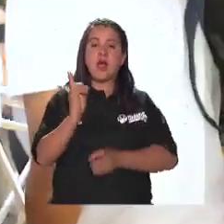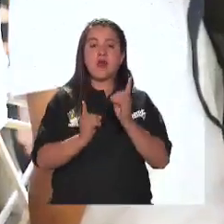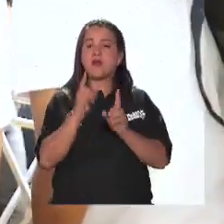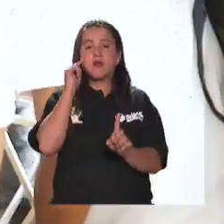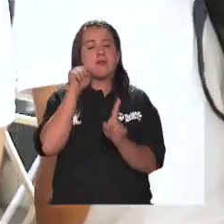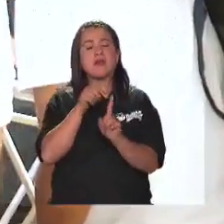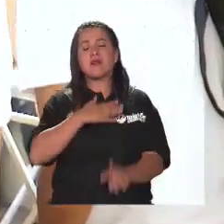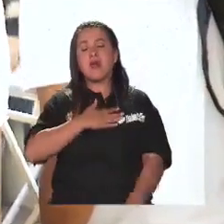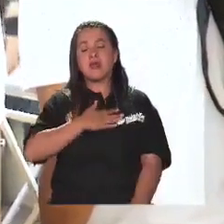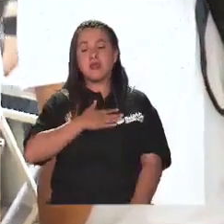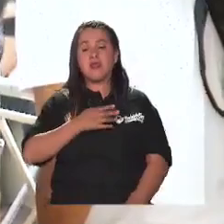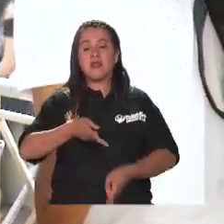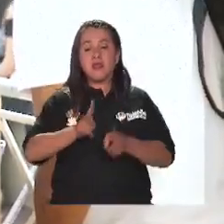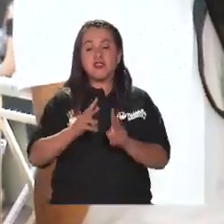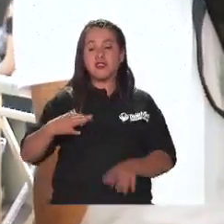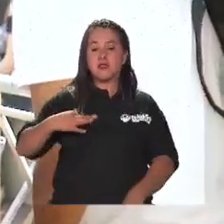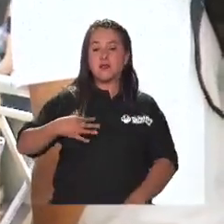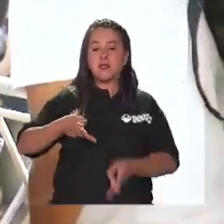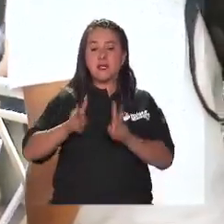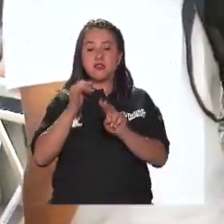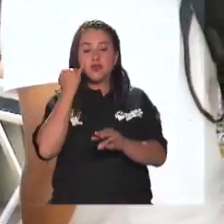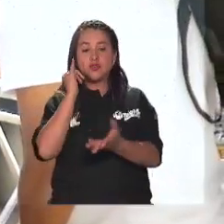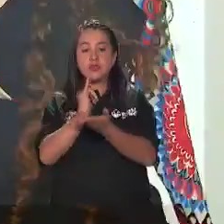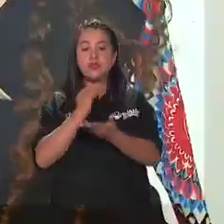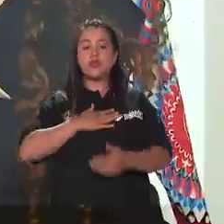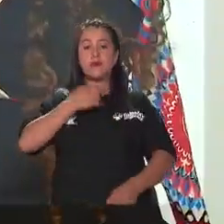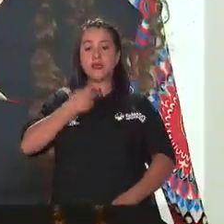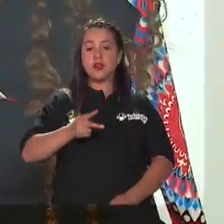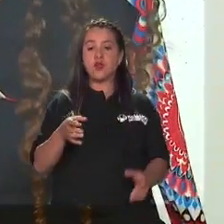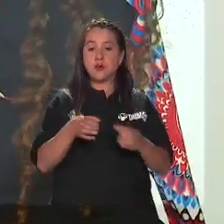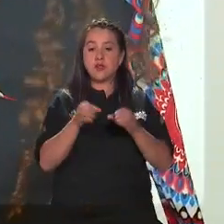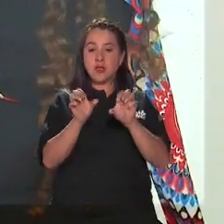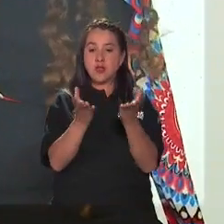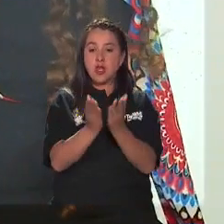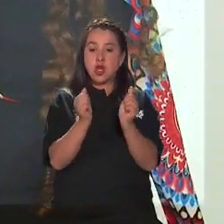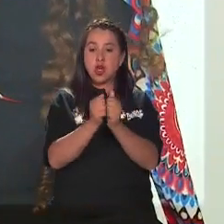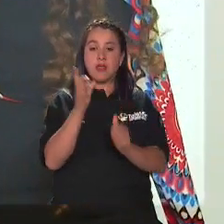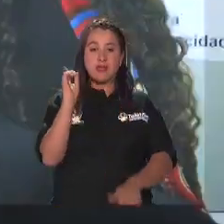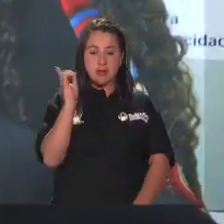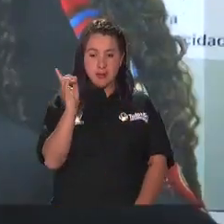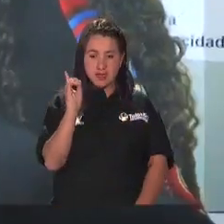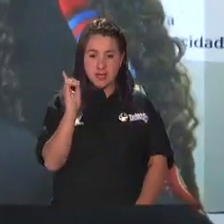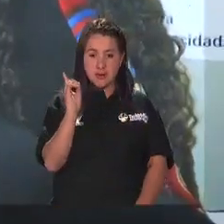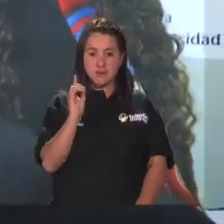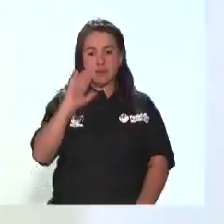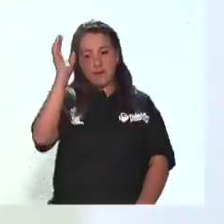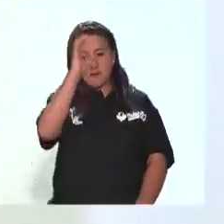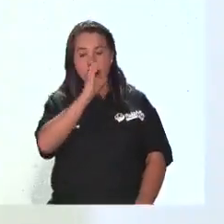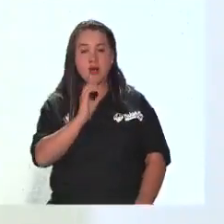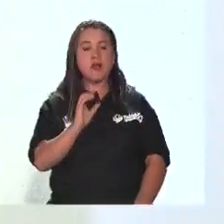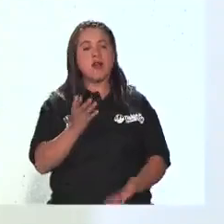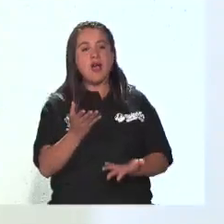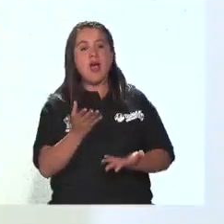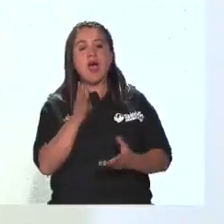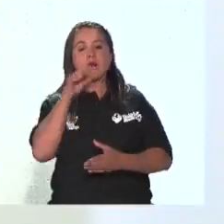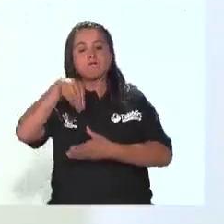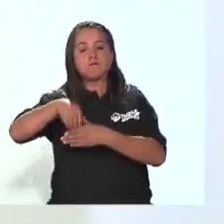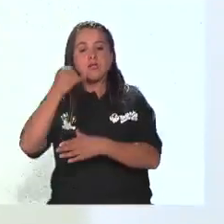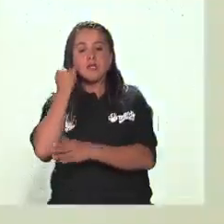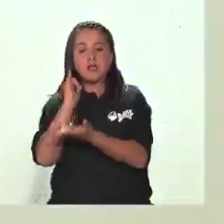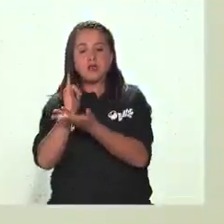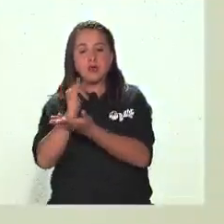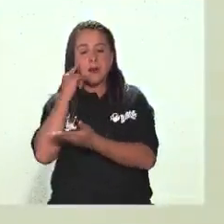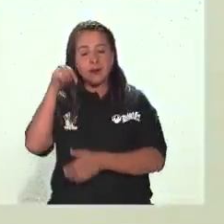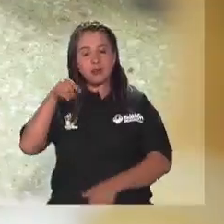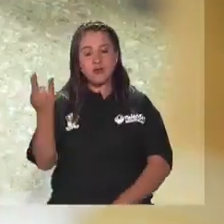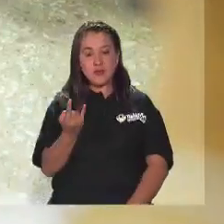encanta. Constitucional, derecho civil. Y yo pertenezco a la agrupación de estudiantes con discapacidad que buscan falencia en la misma institución para